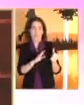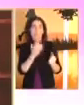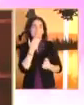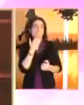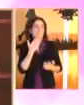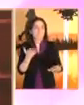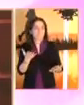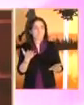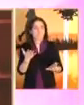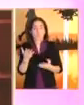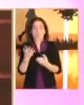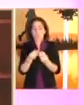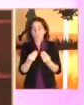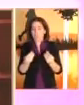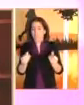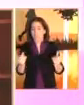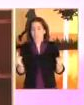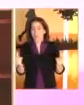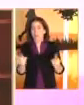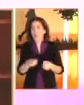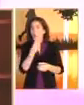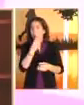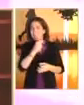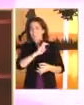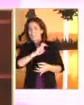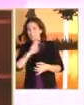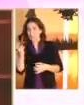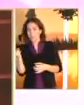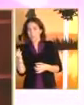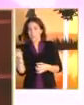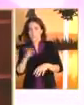utilizar otro tipo de alimentos para